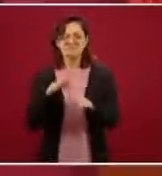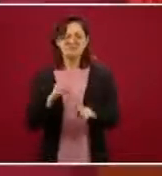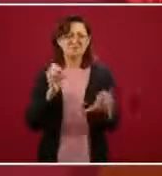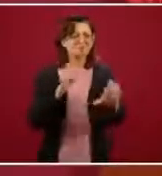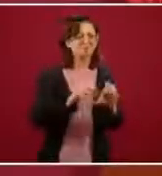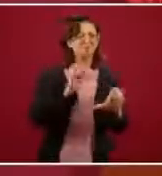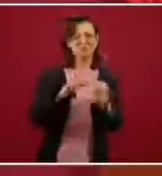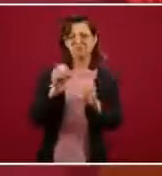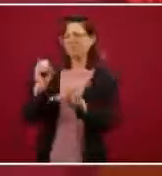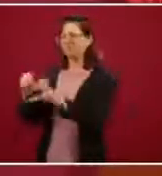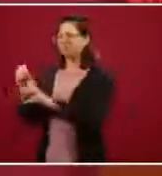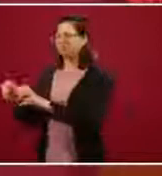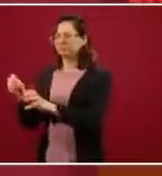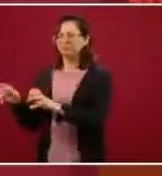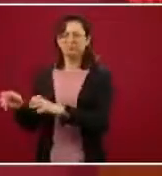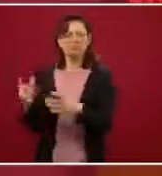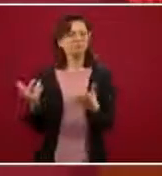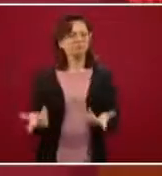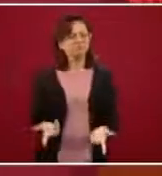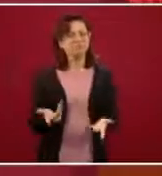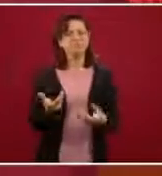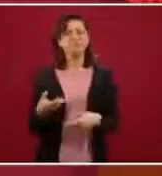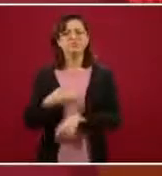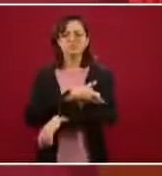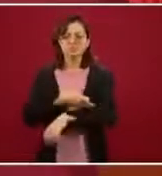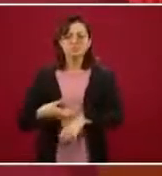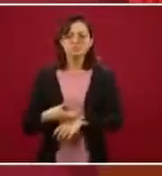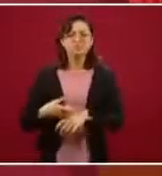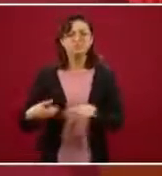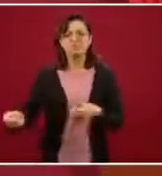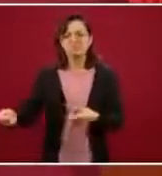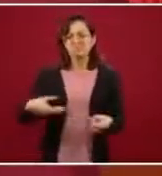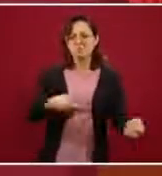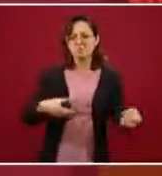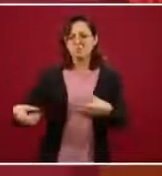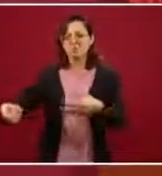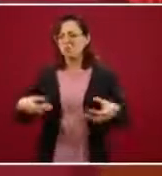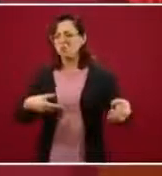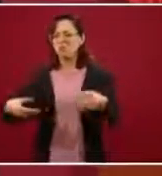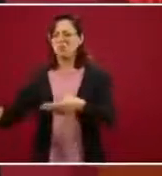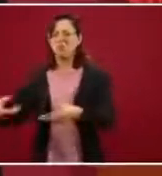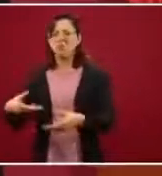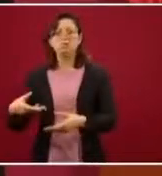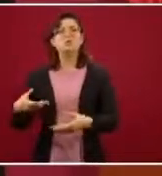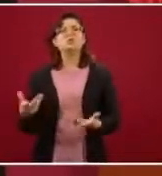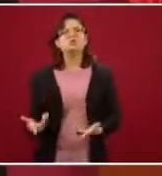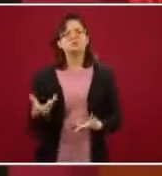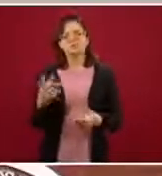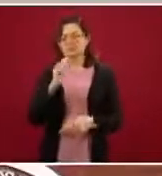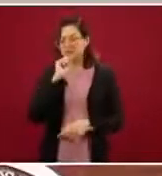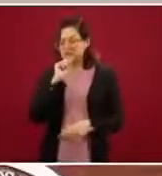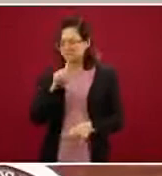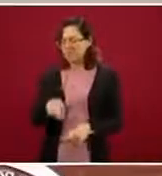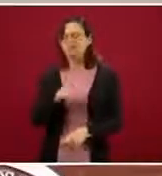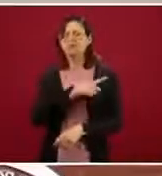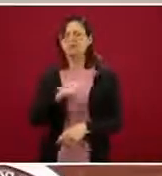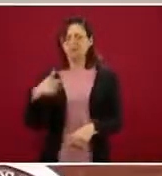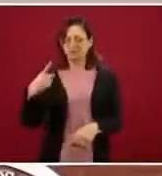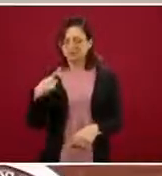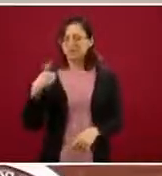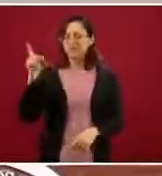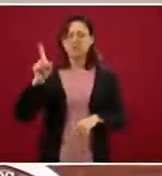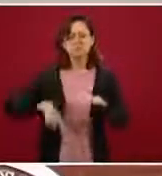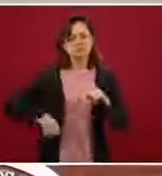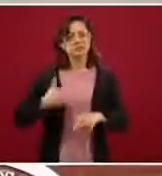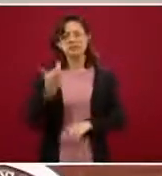secuestro y que se pueda retirar a los familiares de los secuestradores los bienes que hayan adquirido a partir